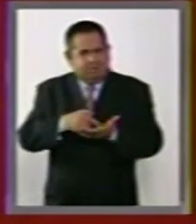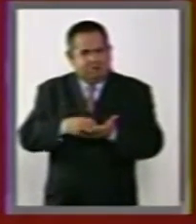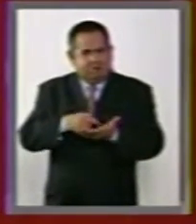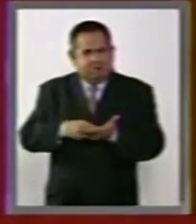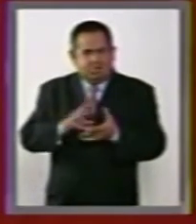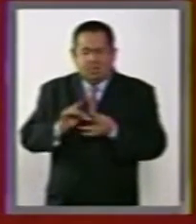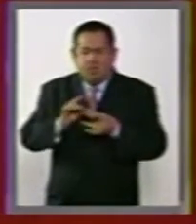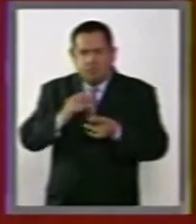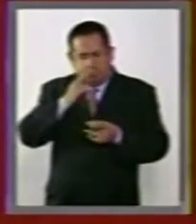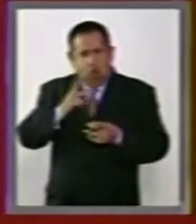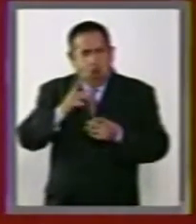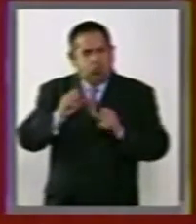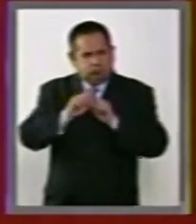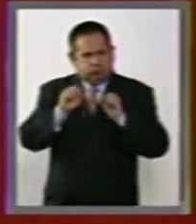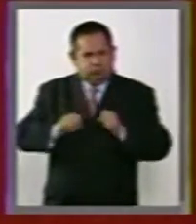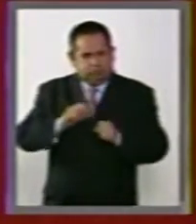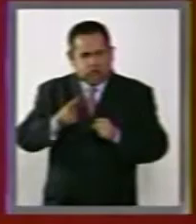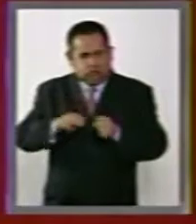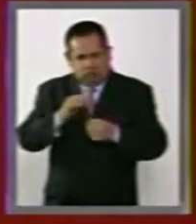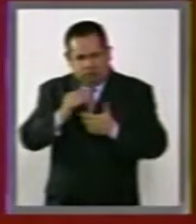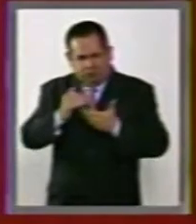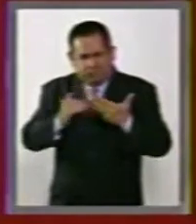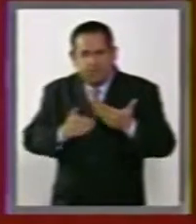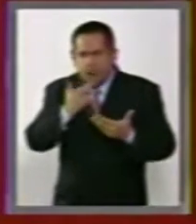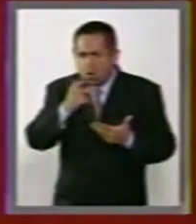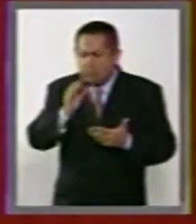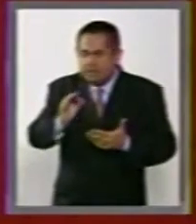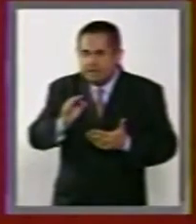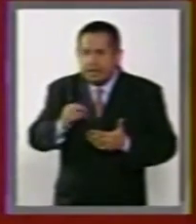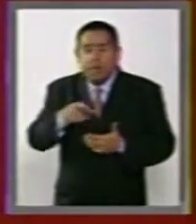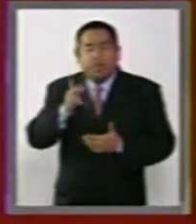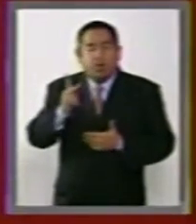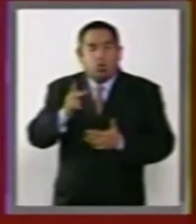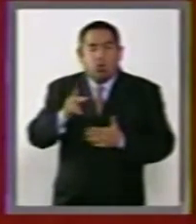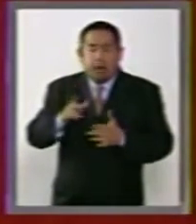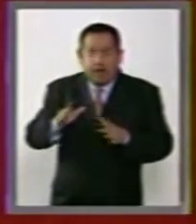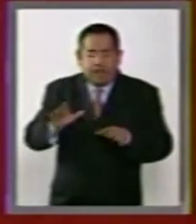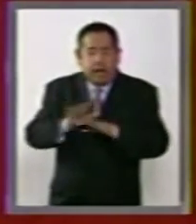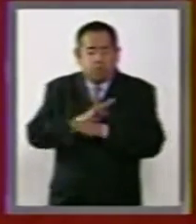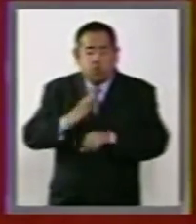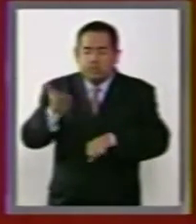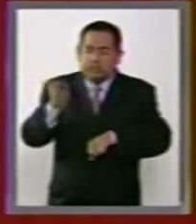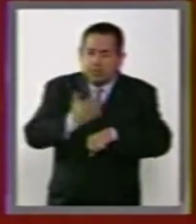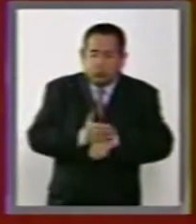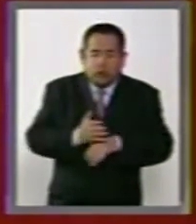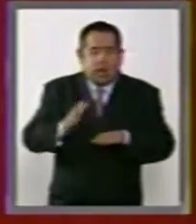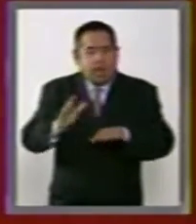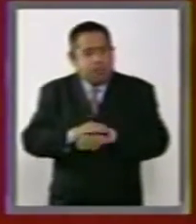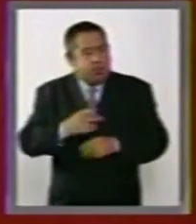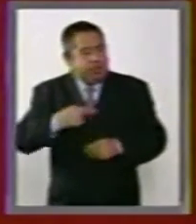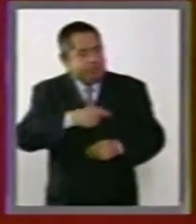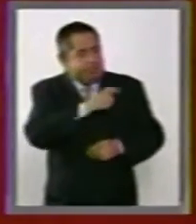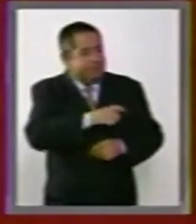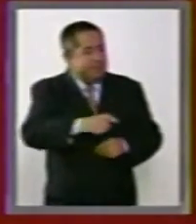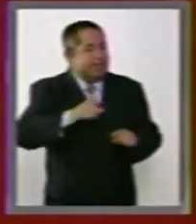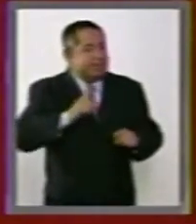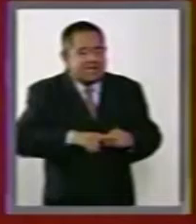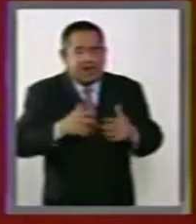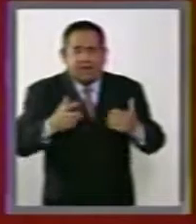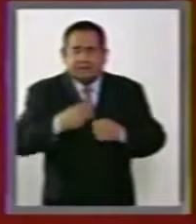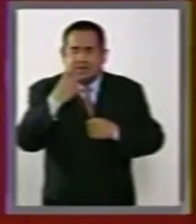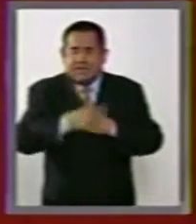en una mejor sistemática normativa, sino en el cambio de las sanciones y de los sujetos activos de los